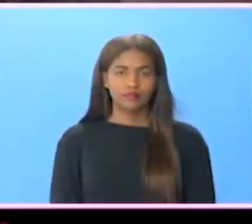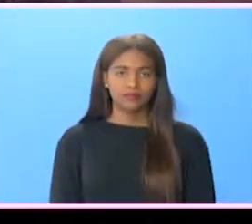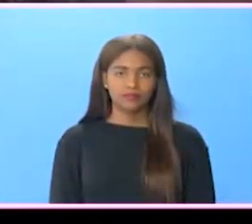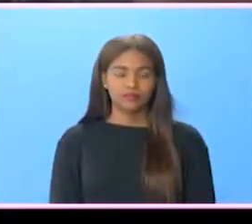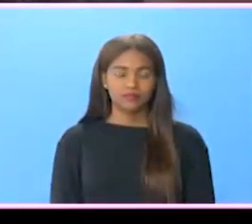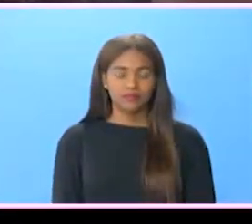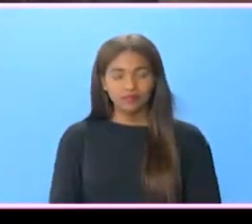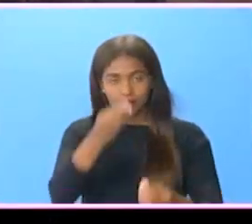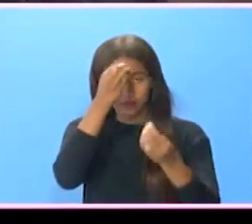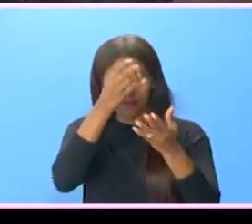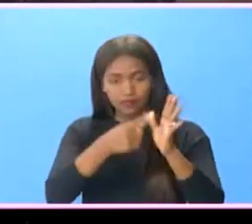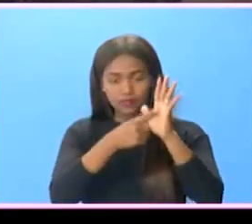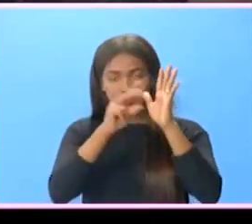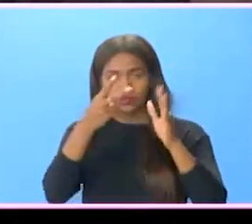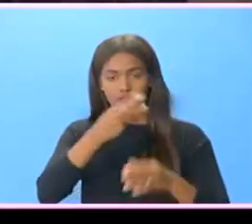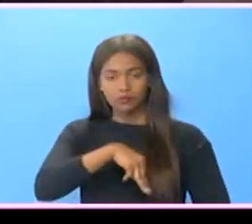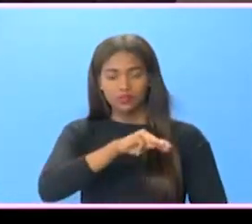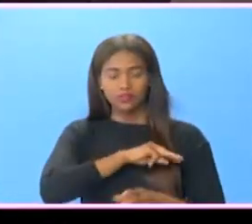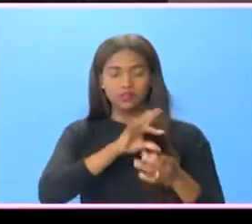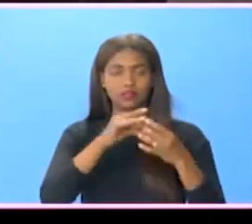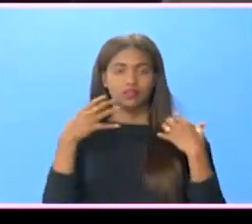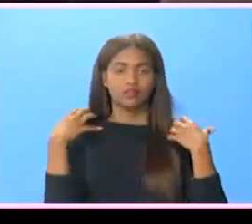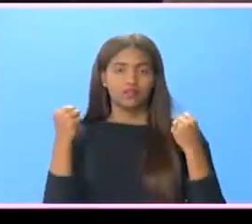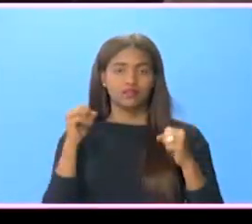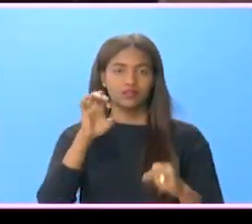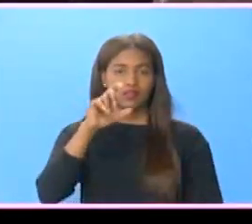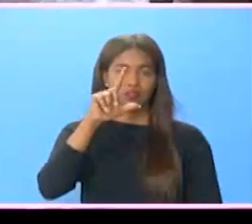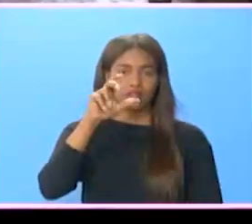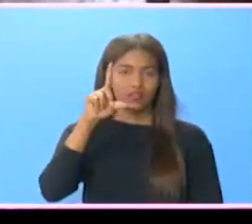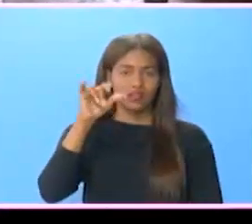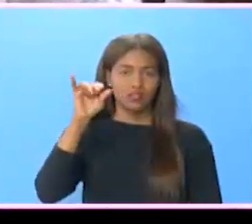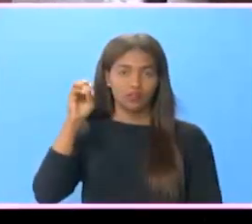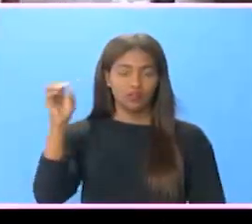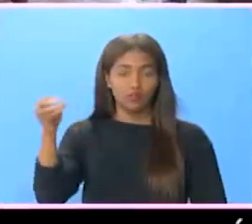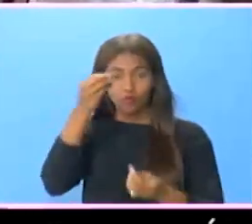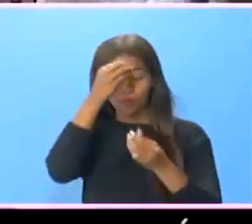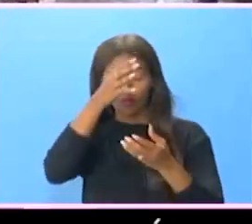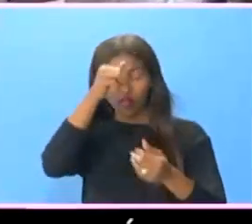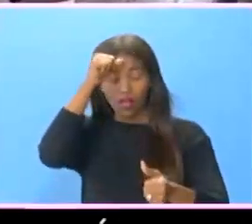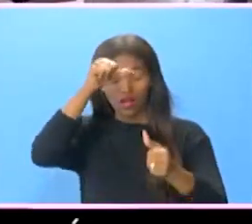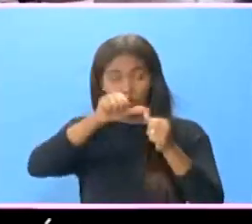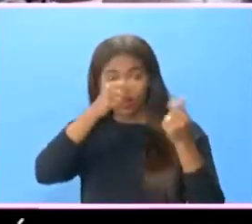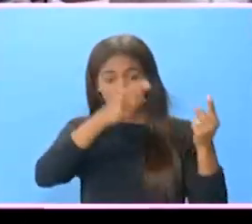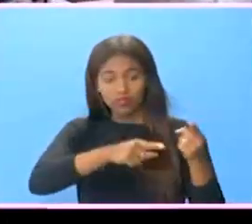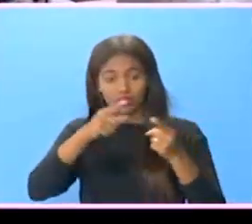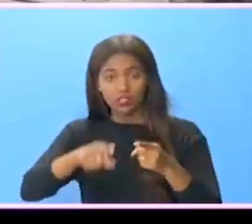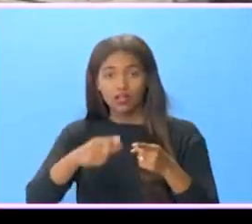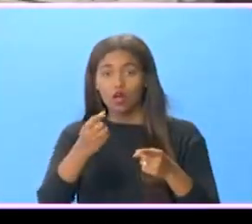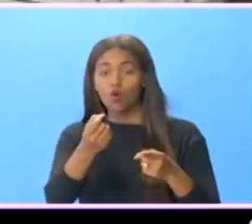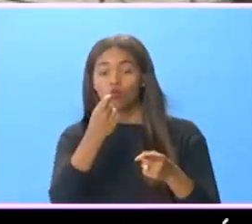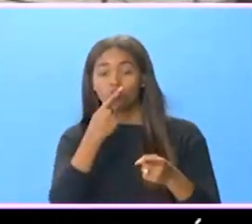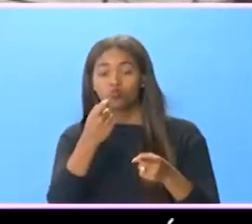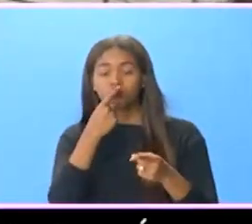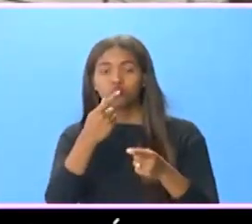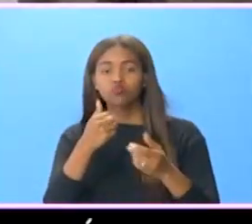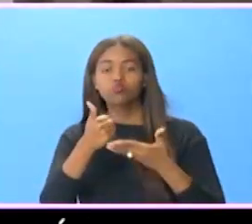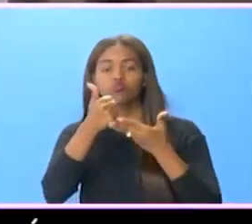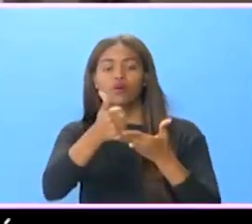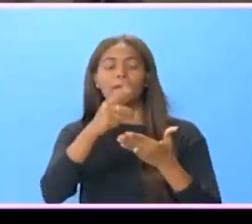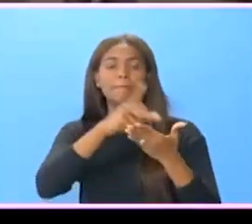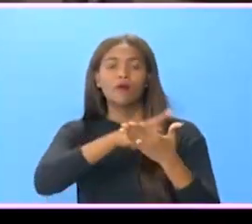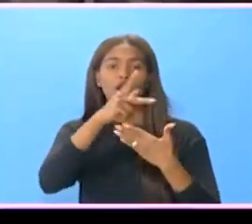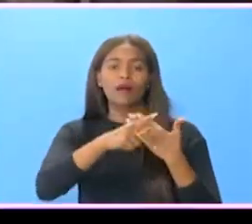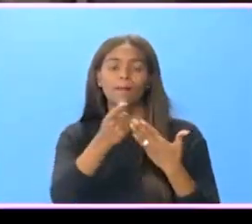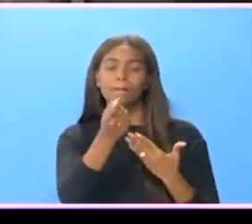La información la ofreció el viceministro de Salud Colectiva, Eladio Pérez, quien recordó que las compras de estos insumos se hacen a través del Programa de